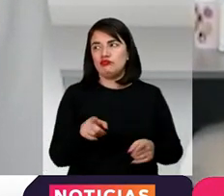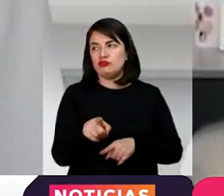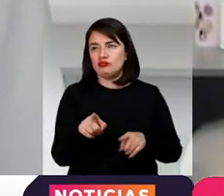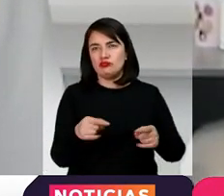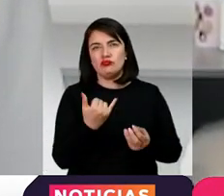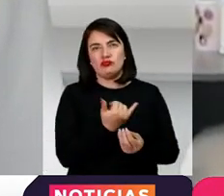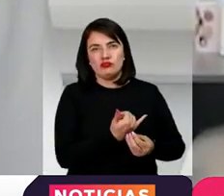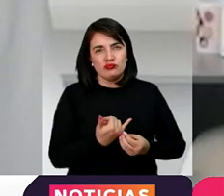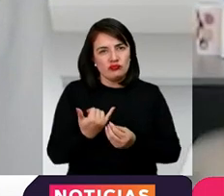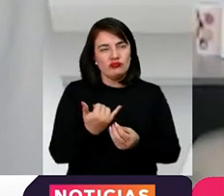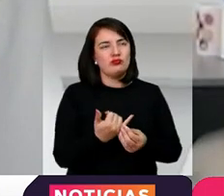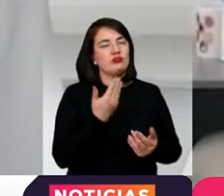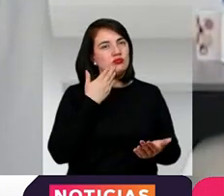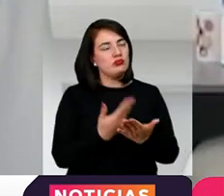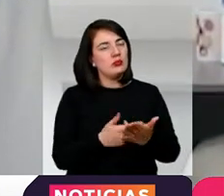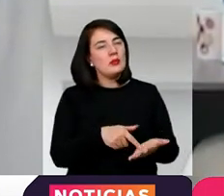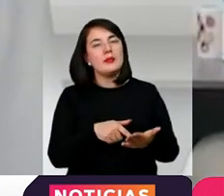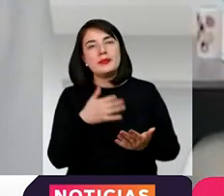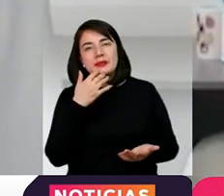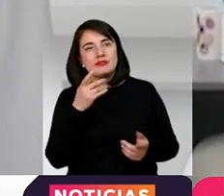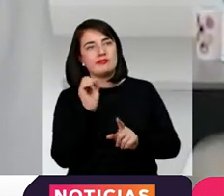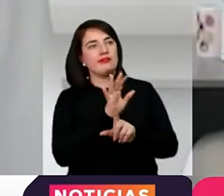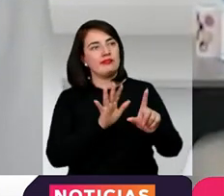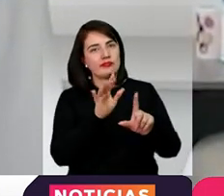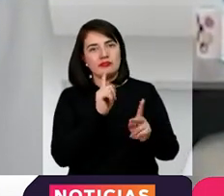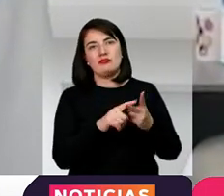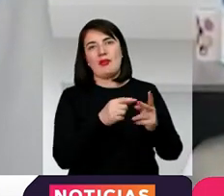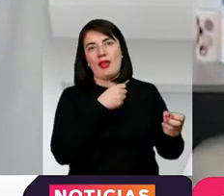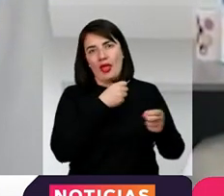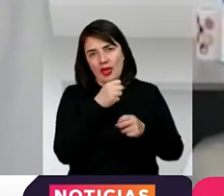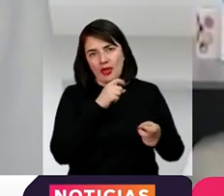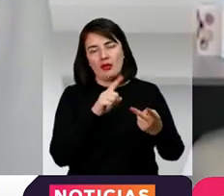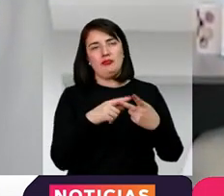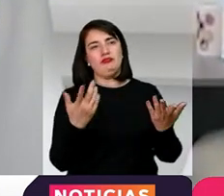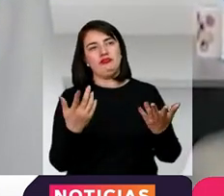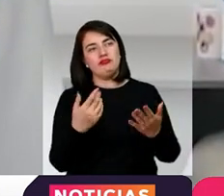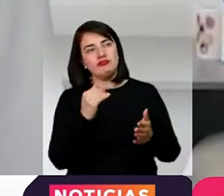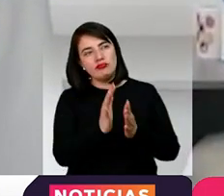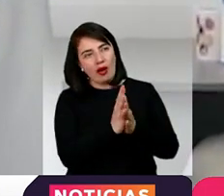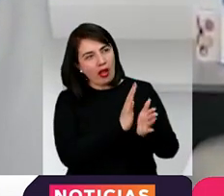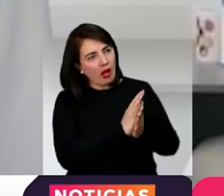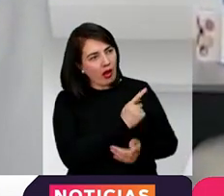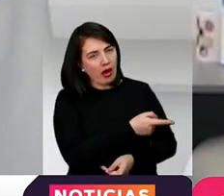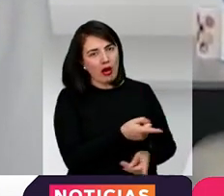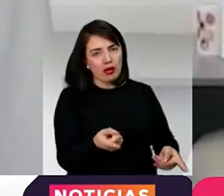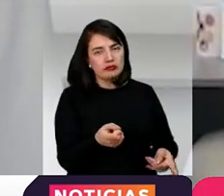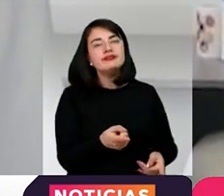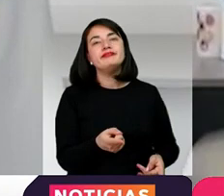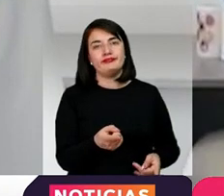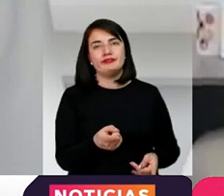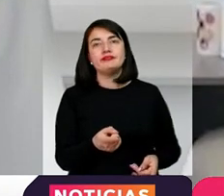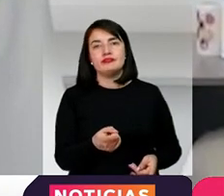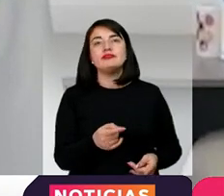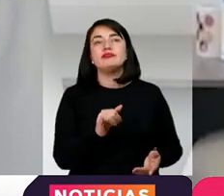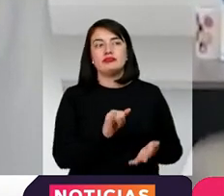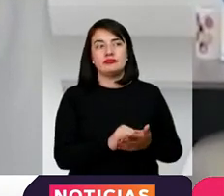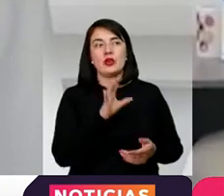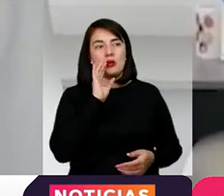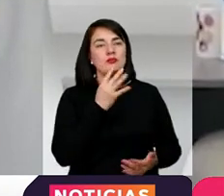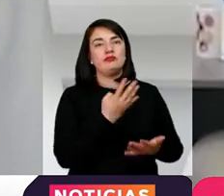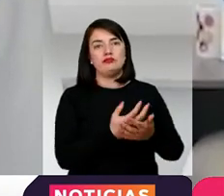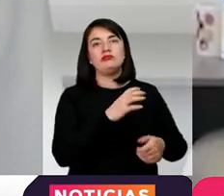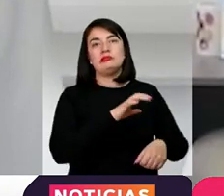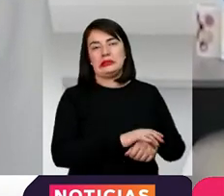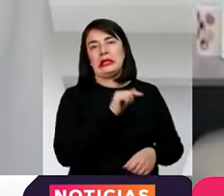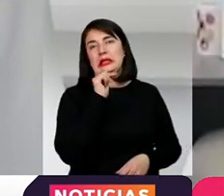materiales de prueba, tales como videos, entrevistas y declaraciones, que el hoy sentenciado fue quien entregó